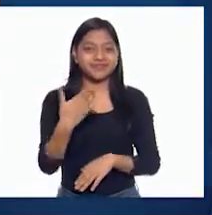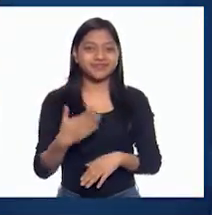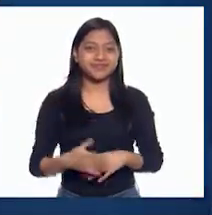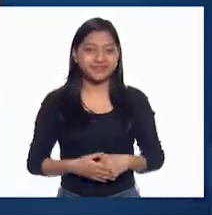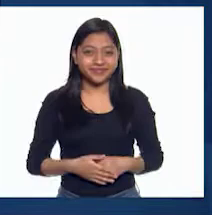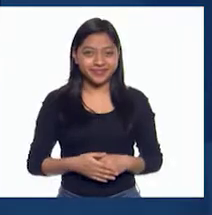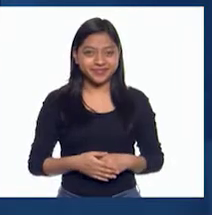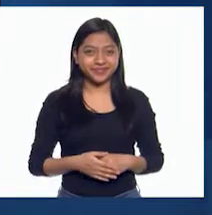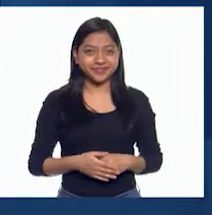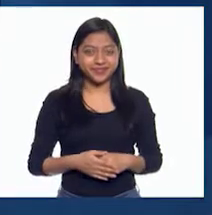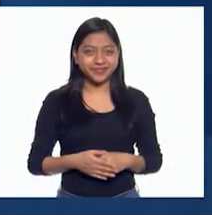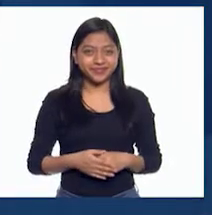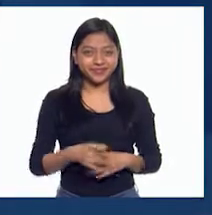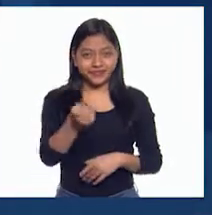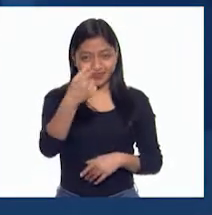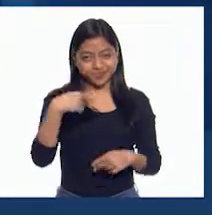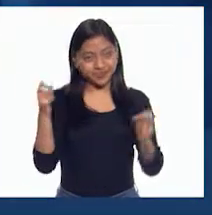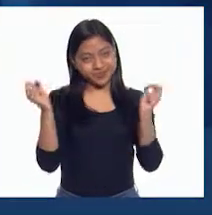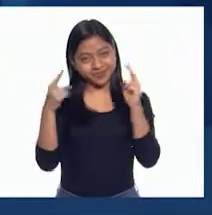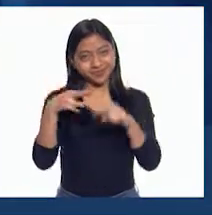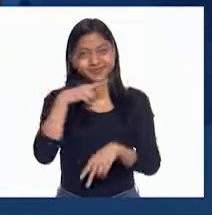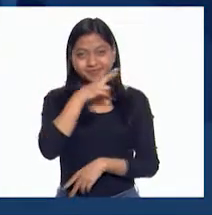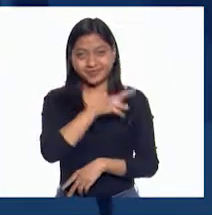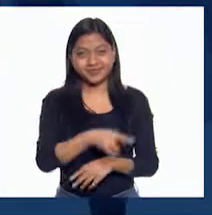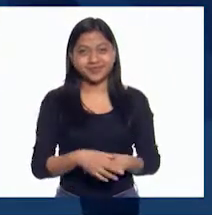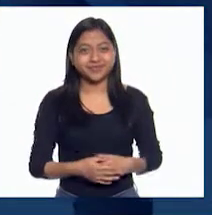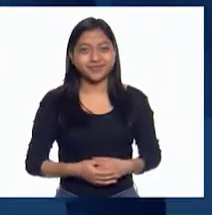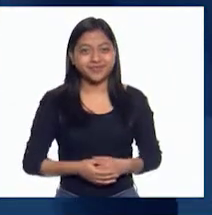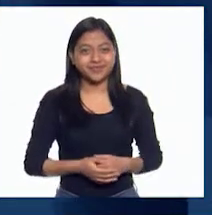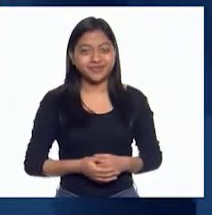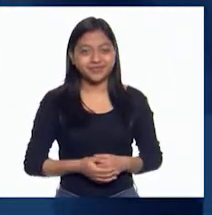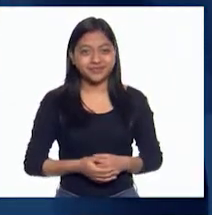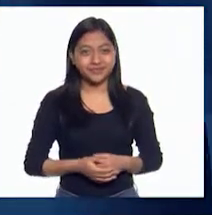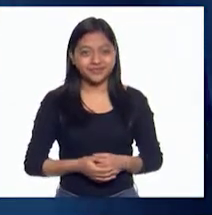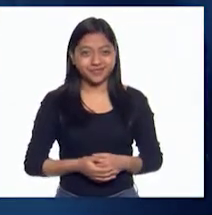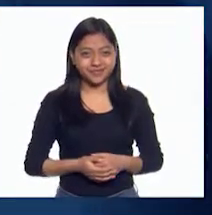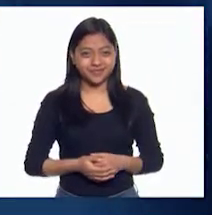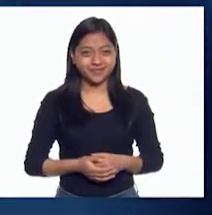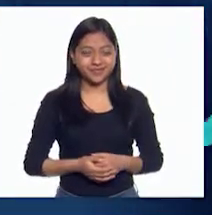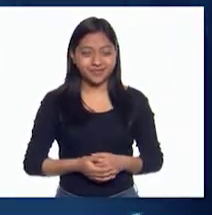¡Muy bien! ¡Nos vemos pronto!